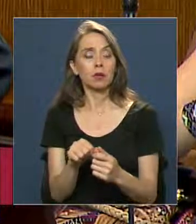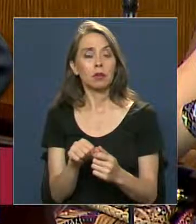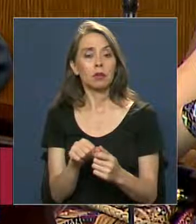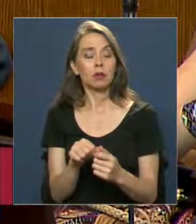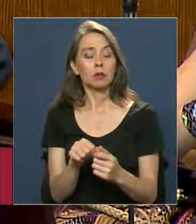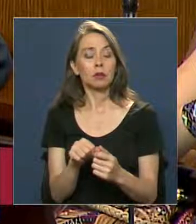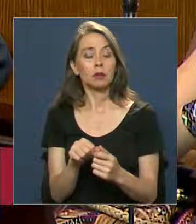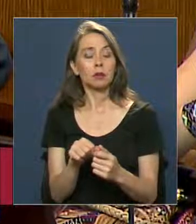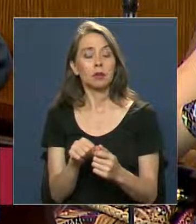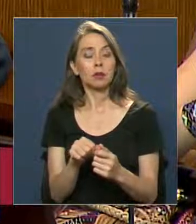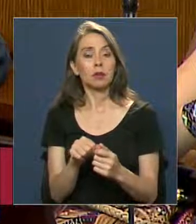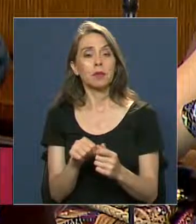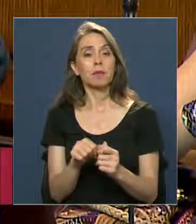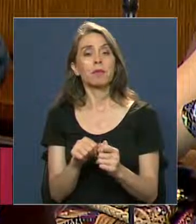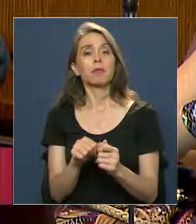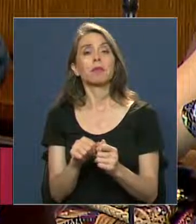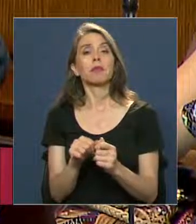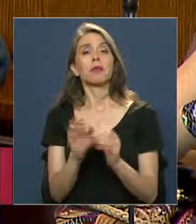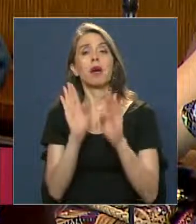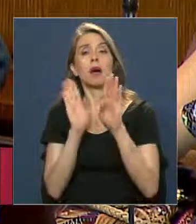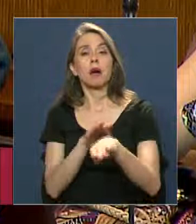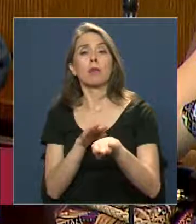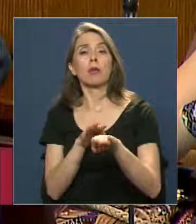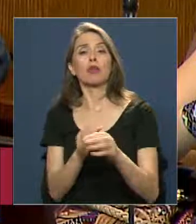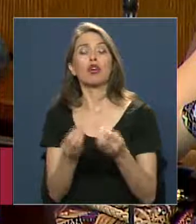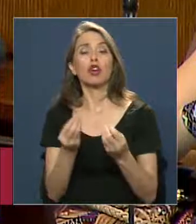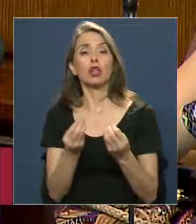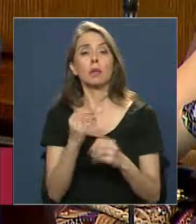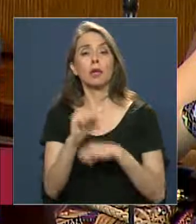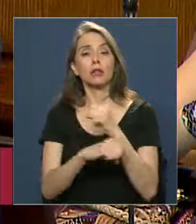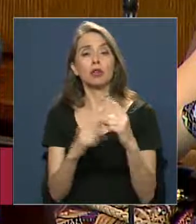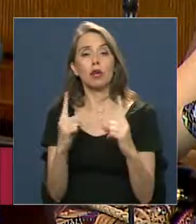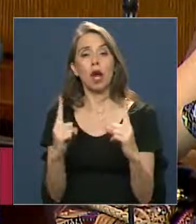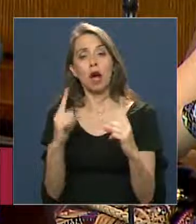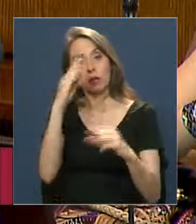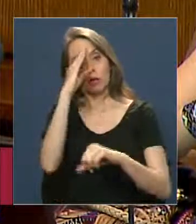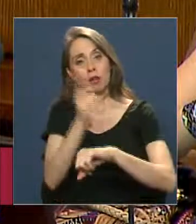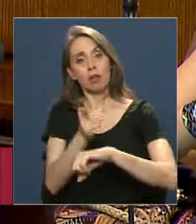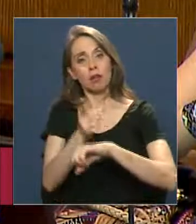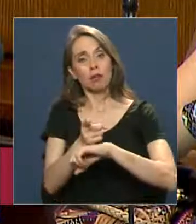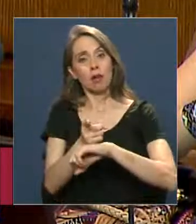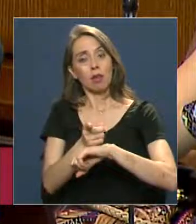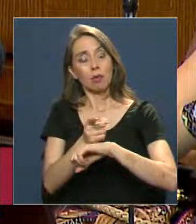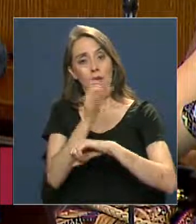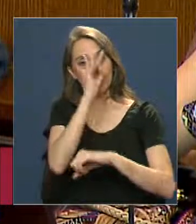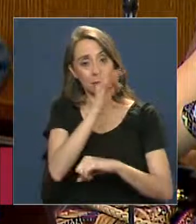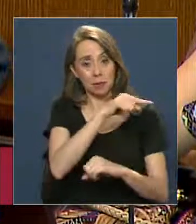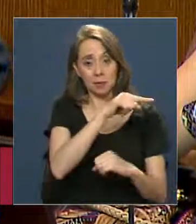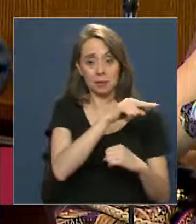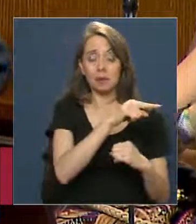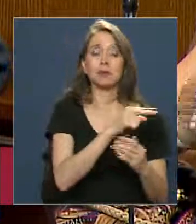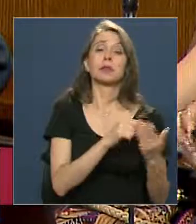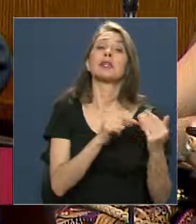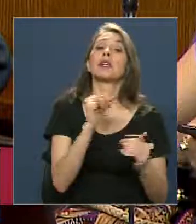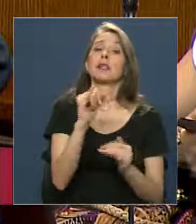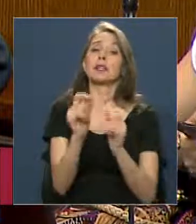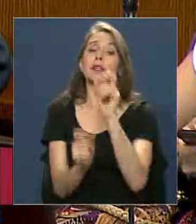avalado lo que ocurrió en los años de la dictadura de nuestro país, sino que son aquellos